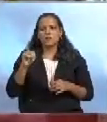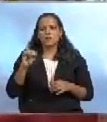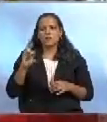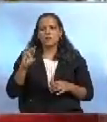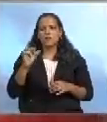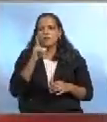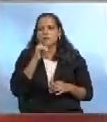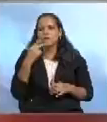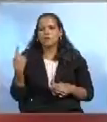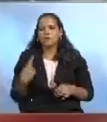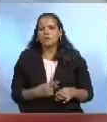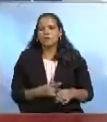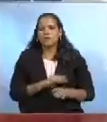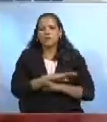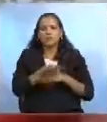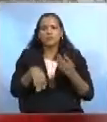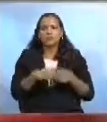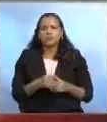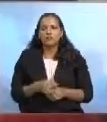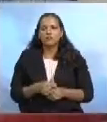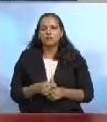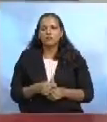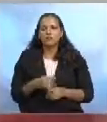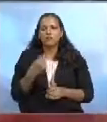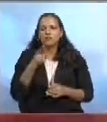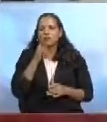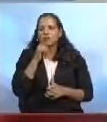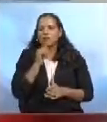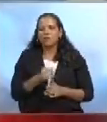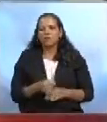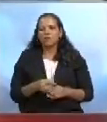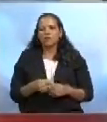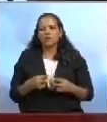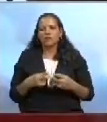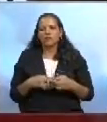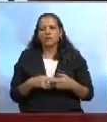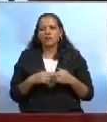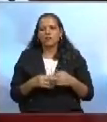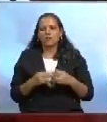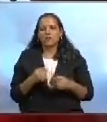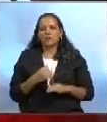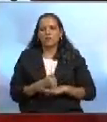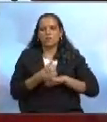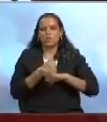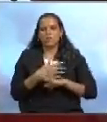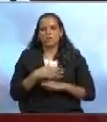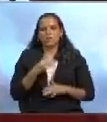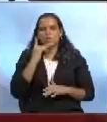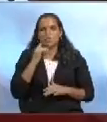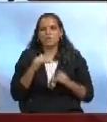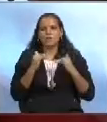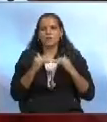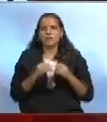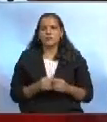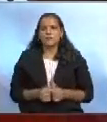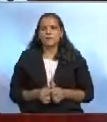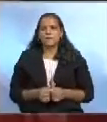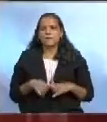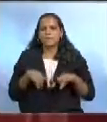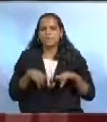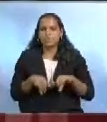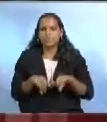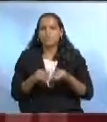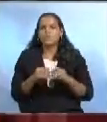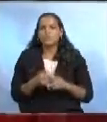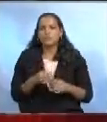presidente de la Cámara de Comercio. Todos, o por lo menos la mayoría de quienes integran la directiva, comparten esta opinión, y eso se mantendrá